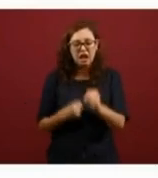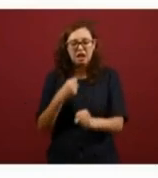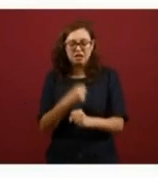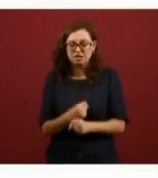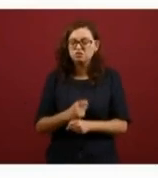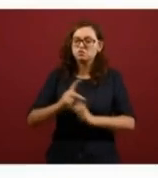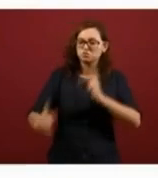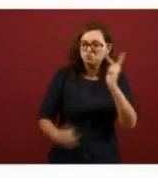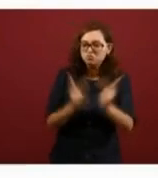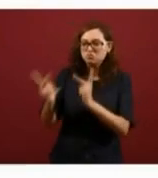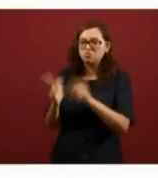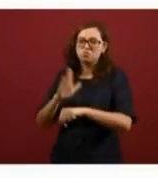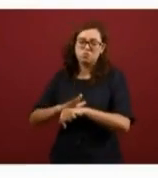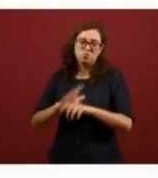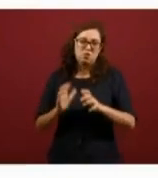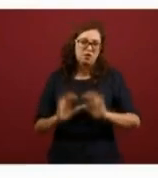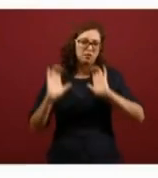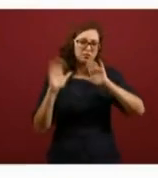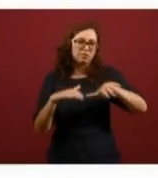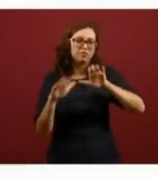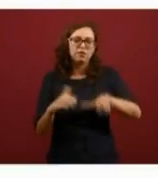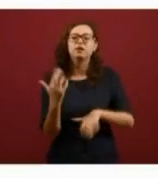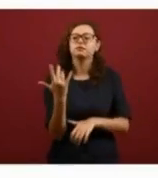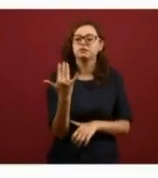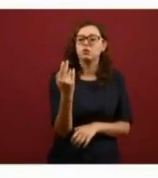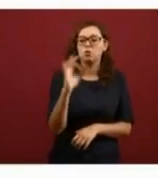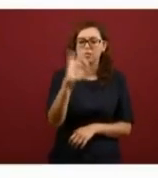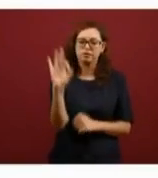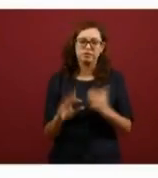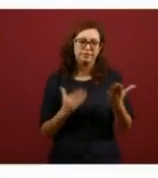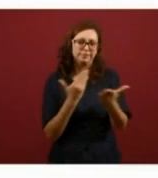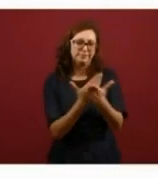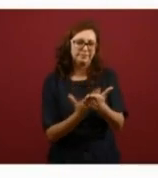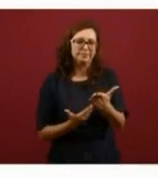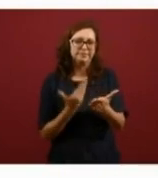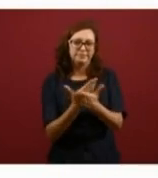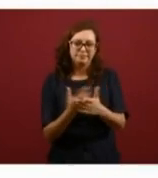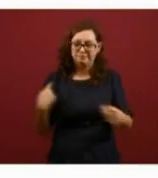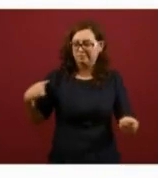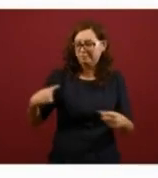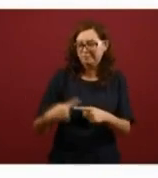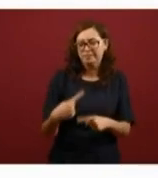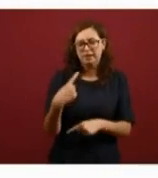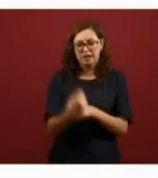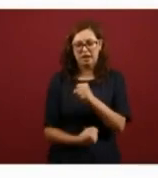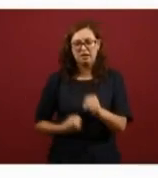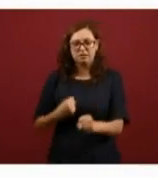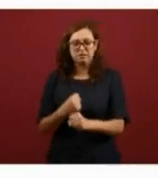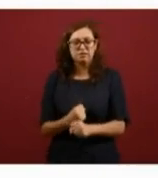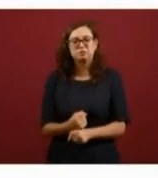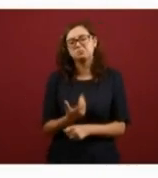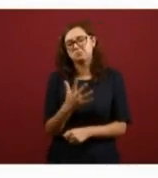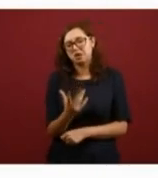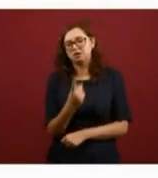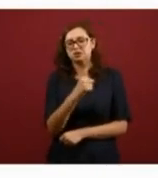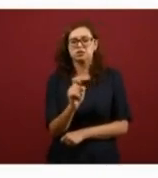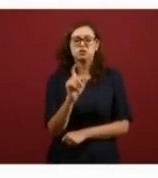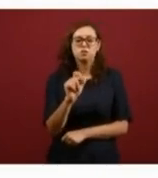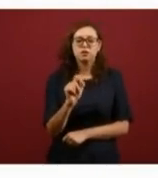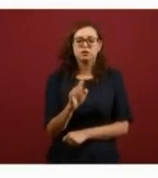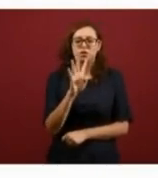nacional y aumentamos casi en un 50% el número de solicitudes presentadas, alrededor de